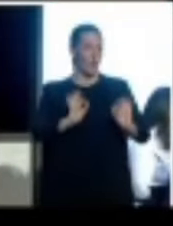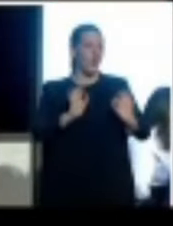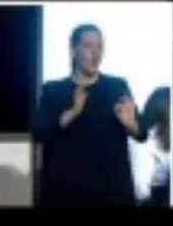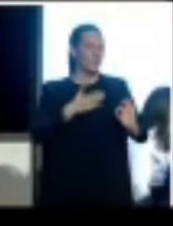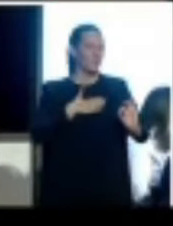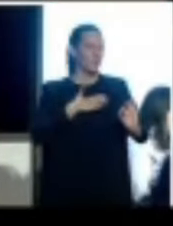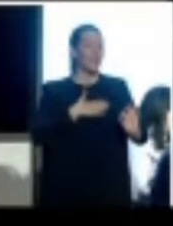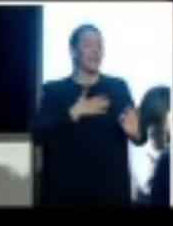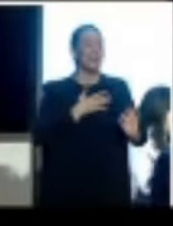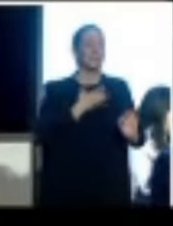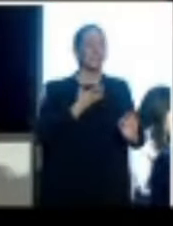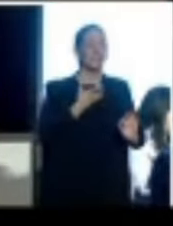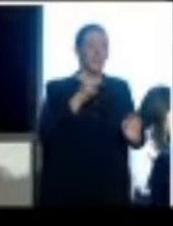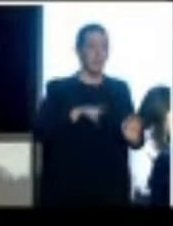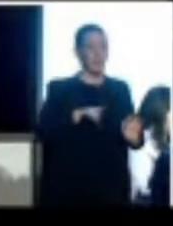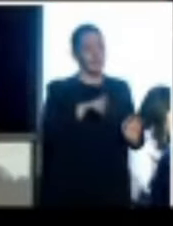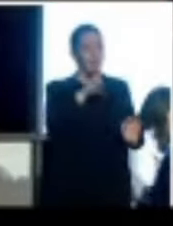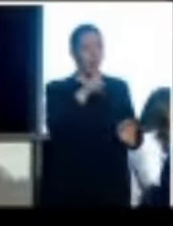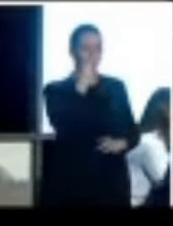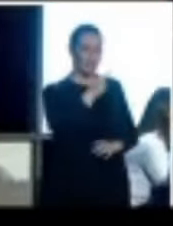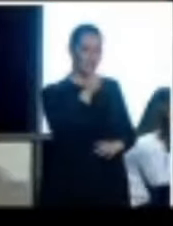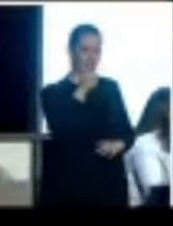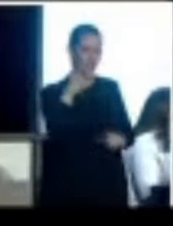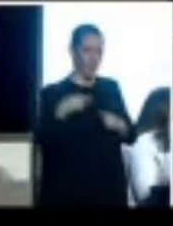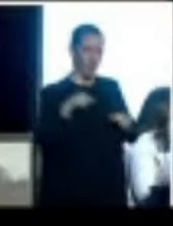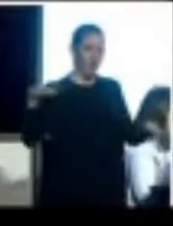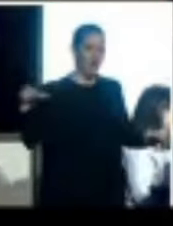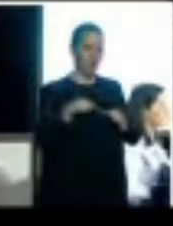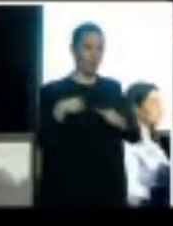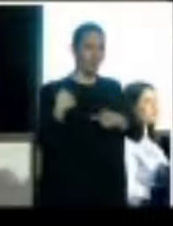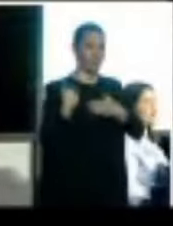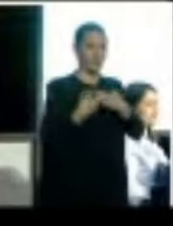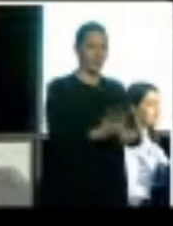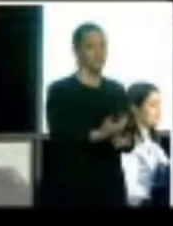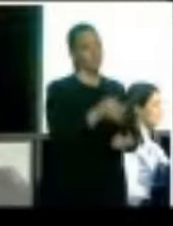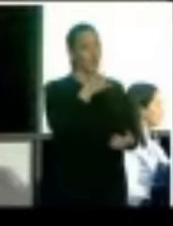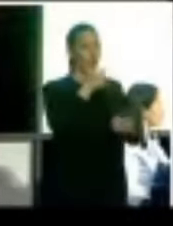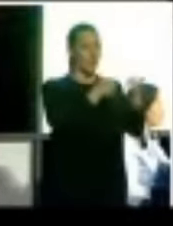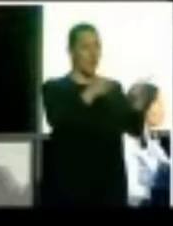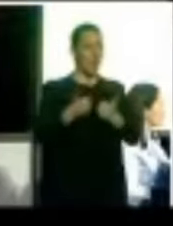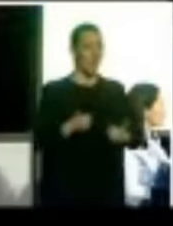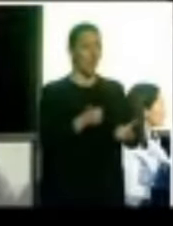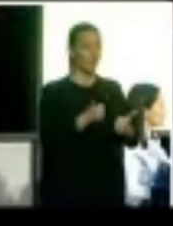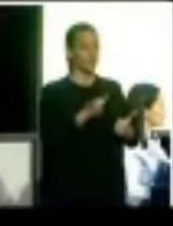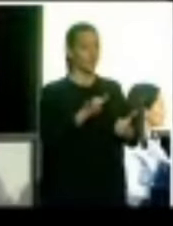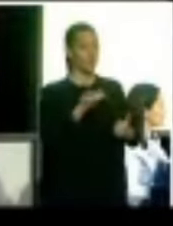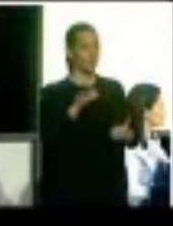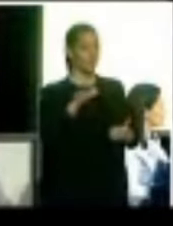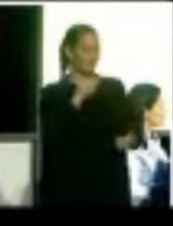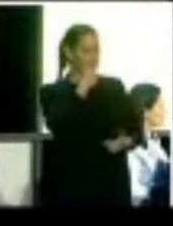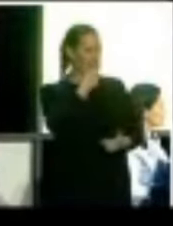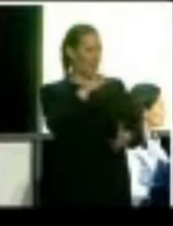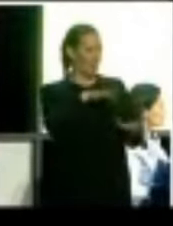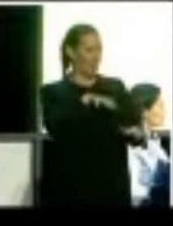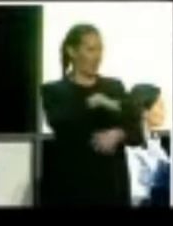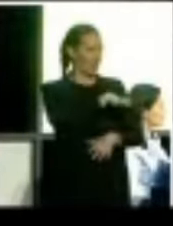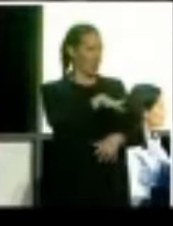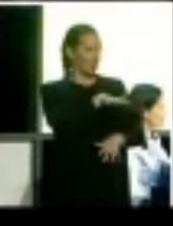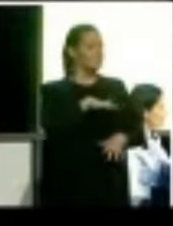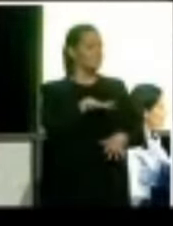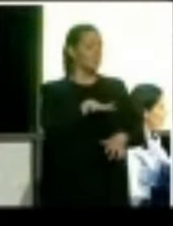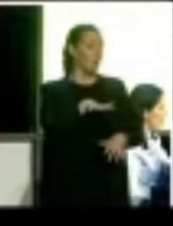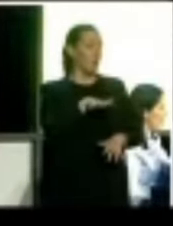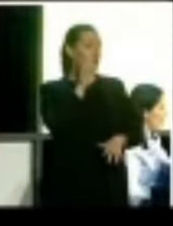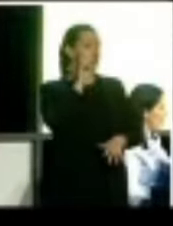nuestra hoy, privilegiada también la nuestra como visitantes estos días durante las jornadas de competición aquí al ladito en los pabellones de IFEMA. No sé cuál de